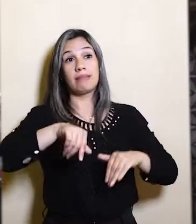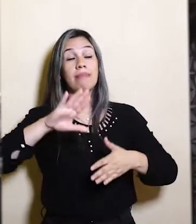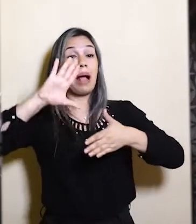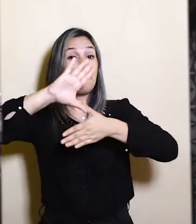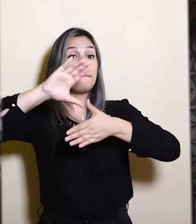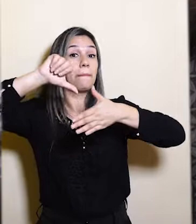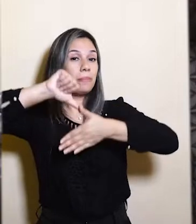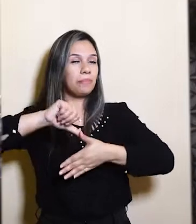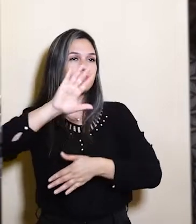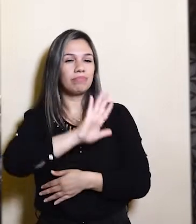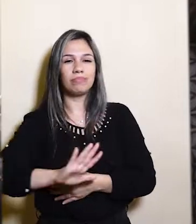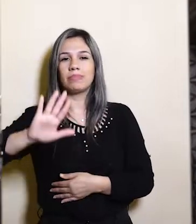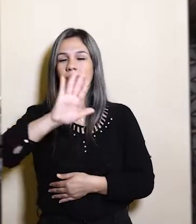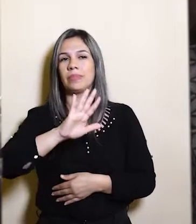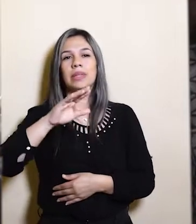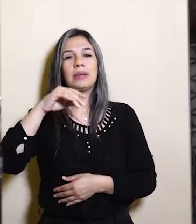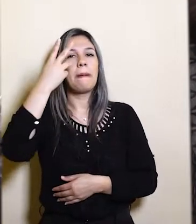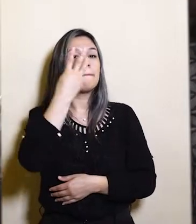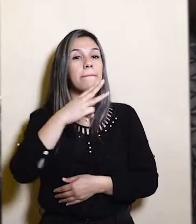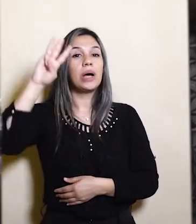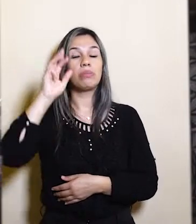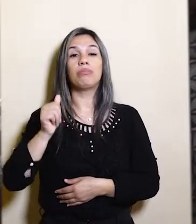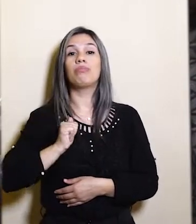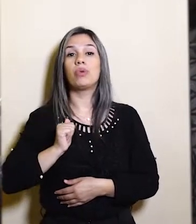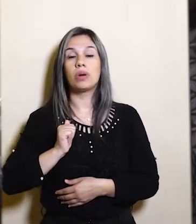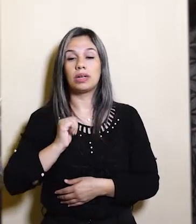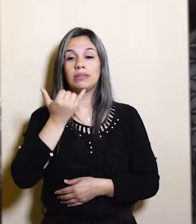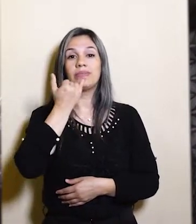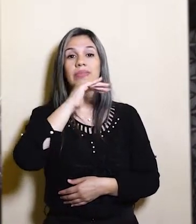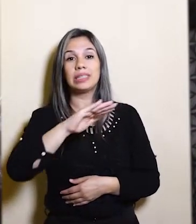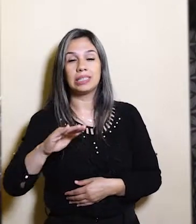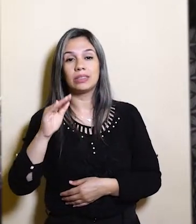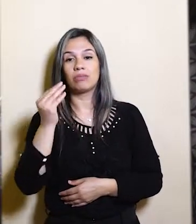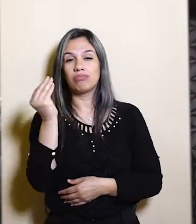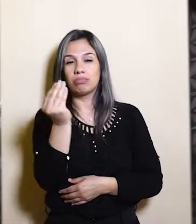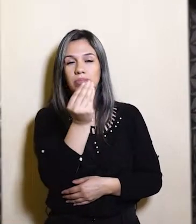Caribe, la gran porcentaje de mujeres y niñas siguen viviendo en países que tienen